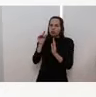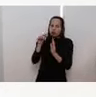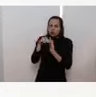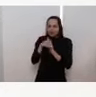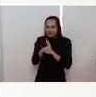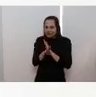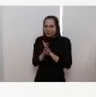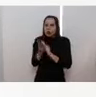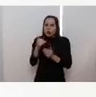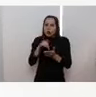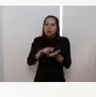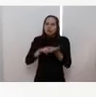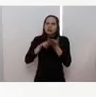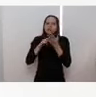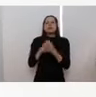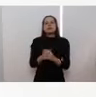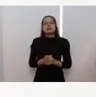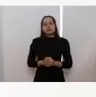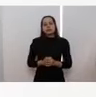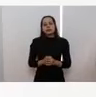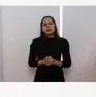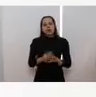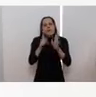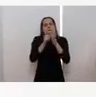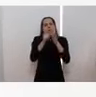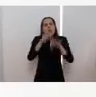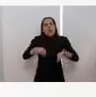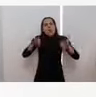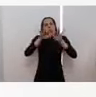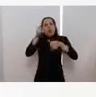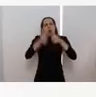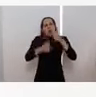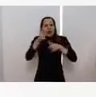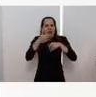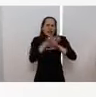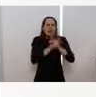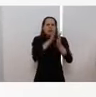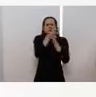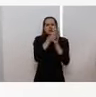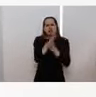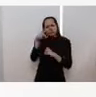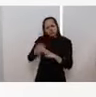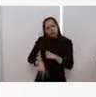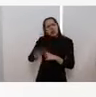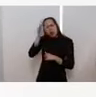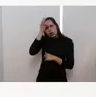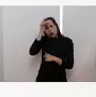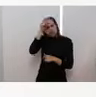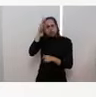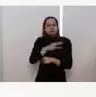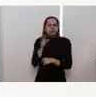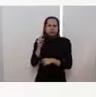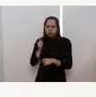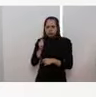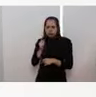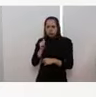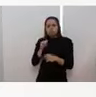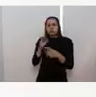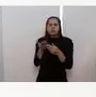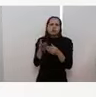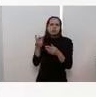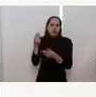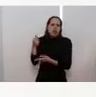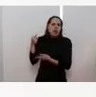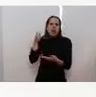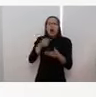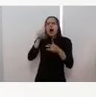un punto muy importante que les había mencionado es el hospital es totalmente autosostenible el hospital militar les llegan algunos recursos de la nación